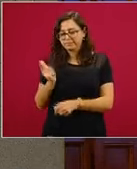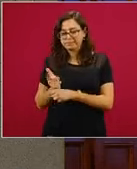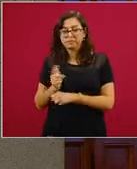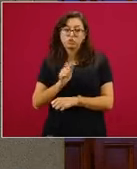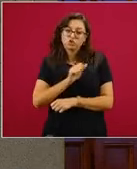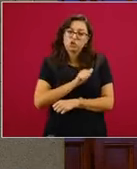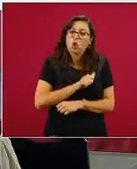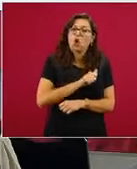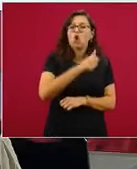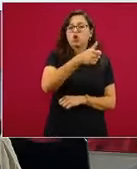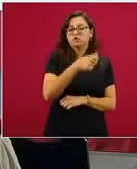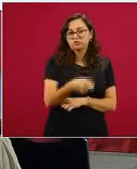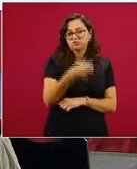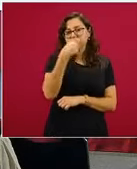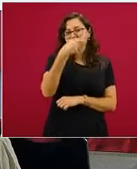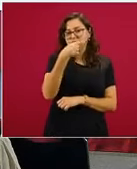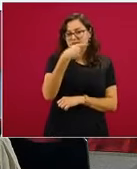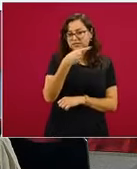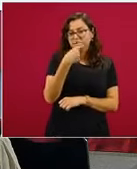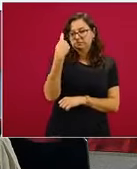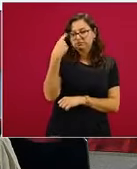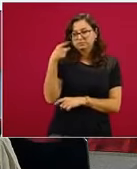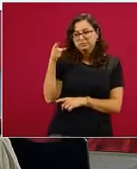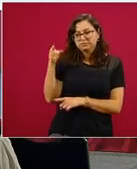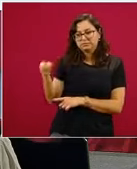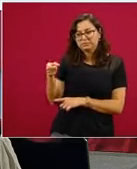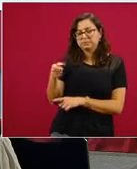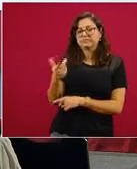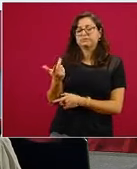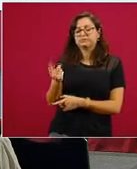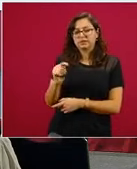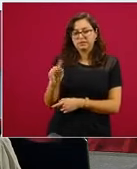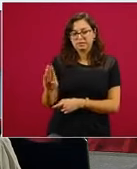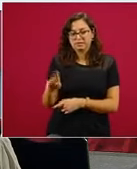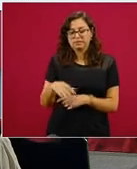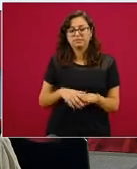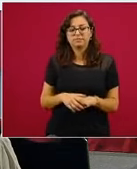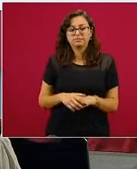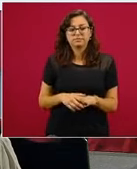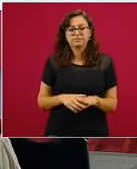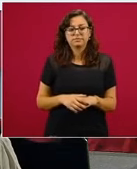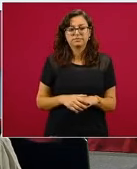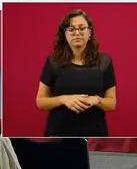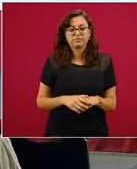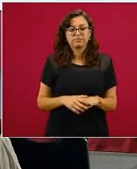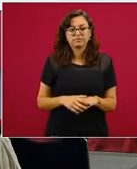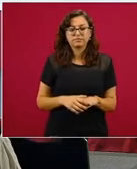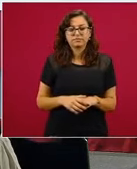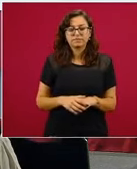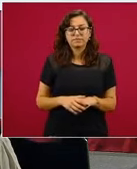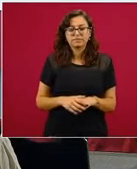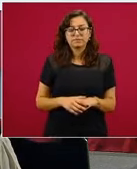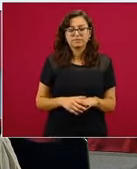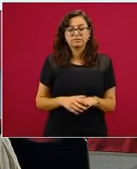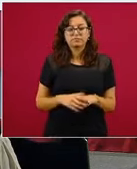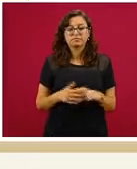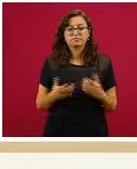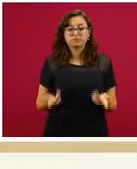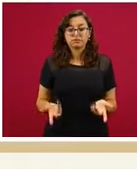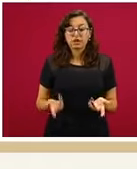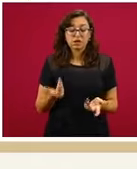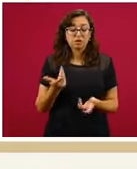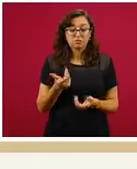enfocados a esa bacteria en específico. La supervisión del tratamiento, les decía, yo no puedo darle a un